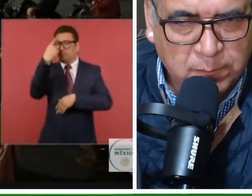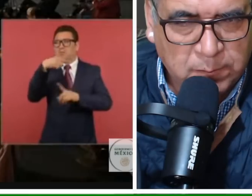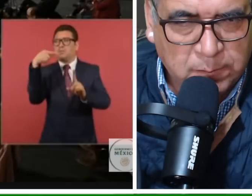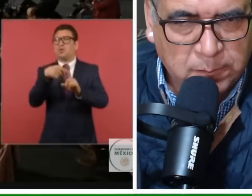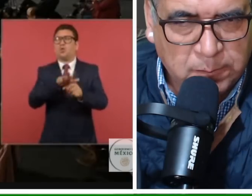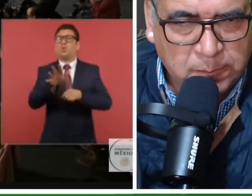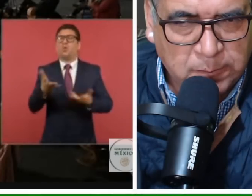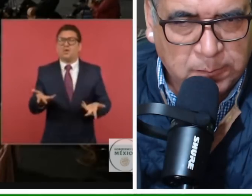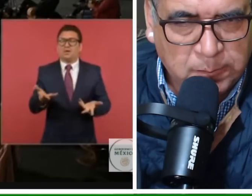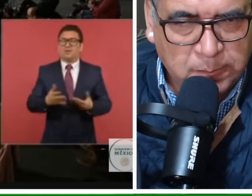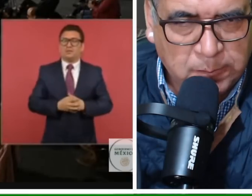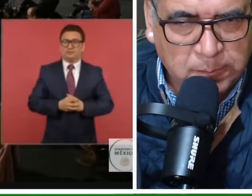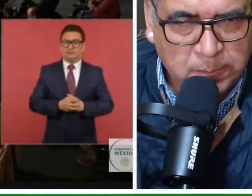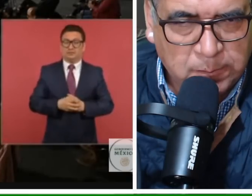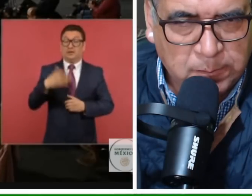Pues para